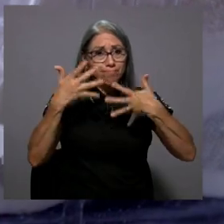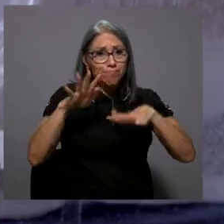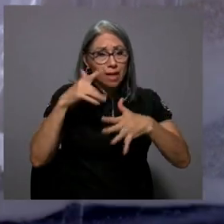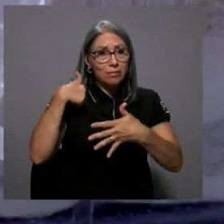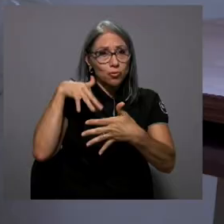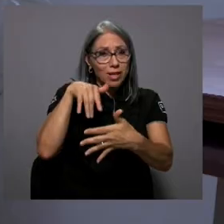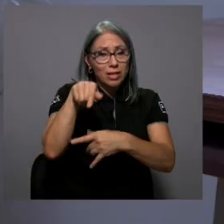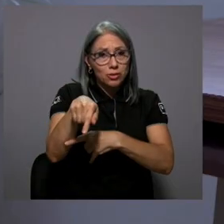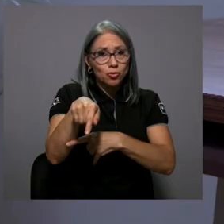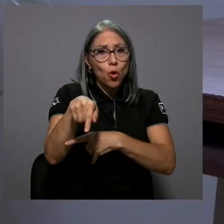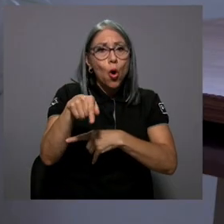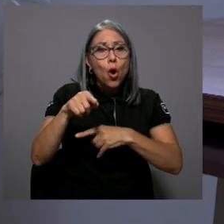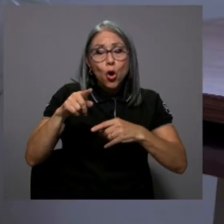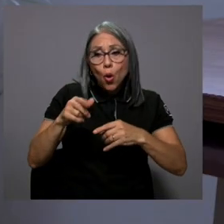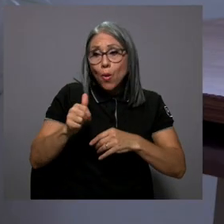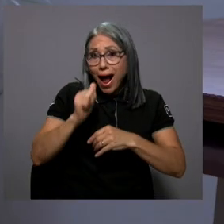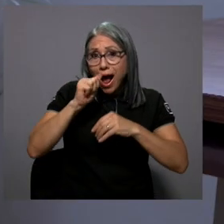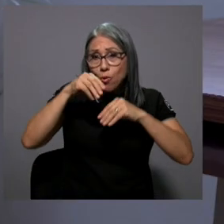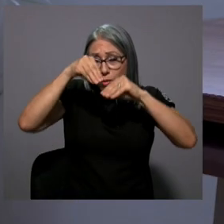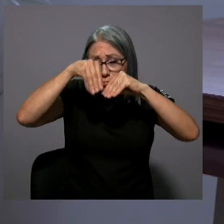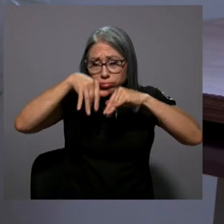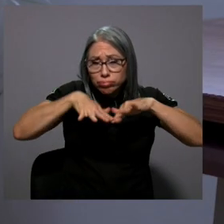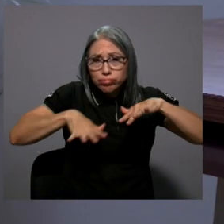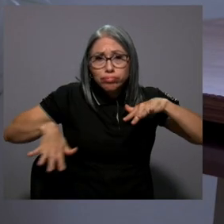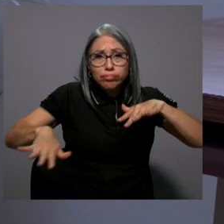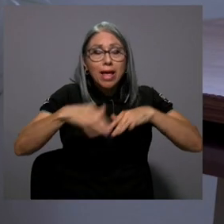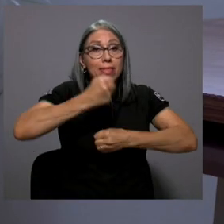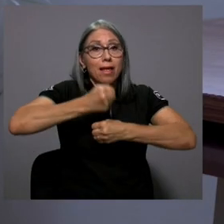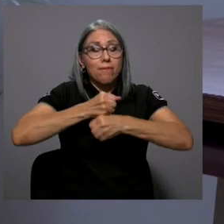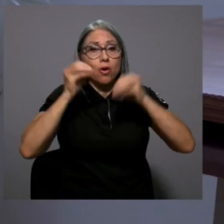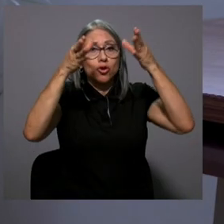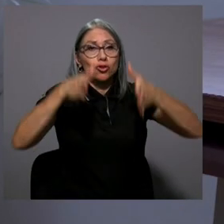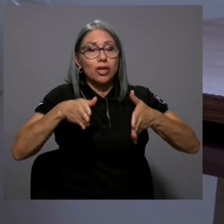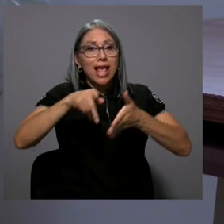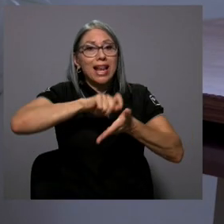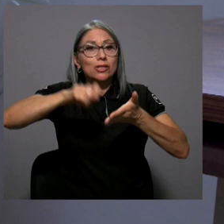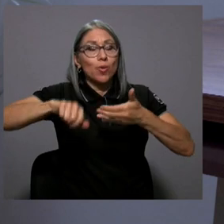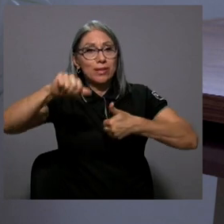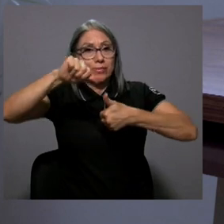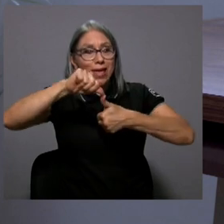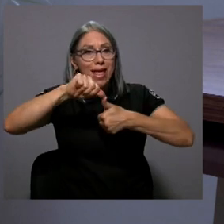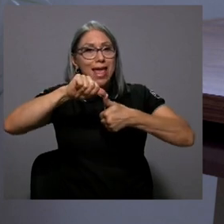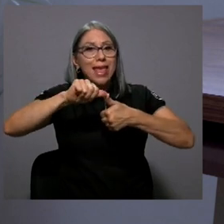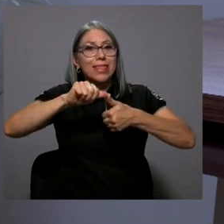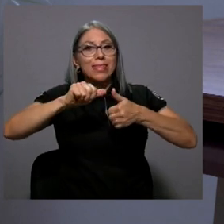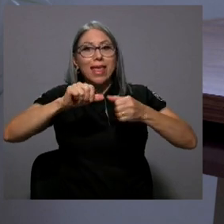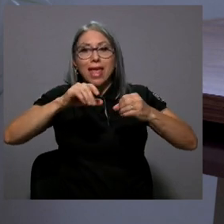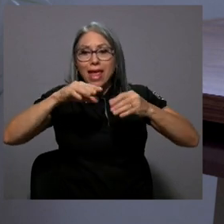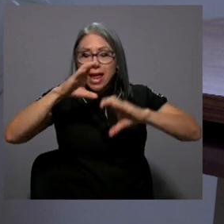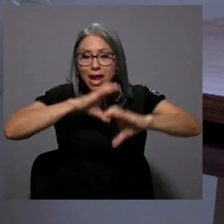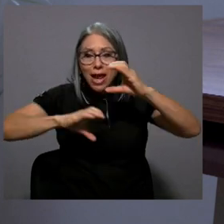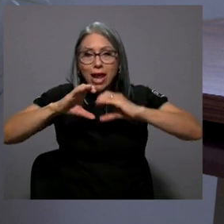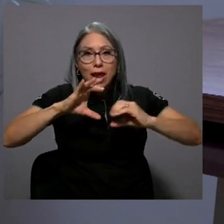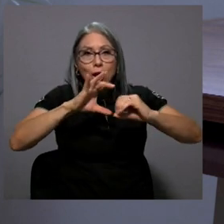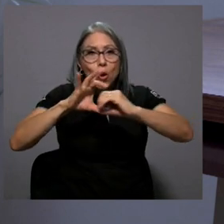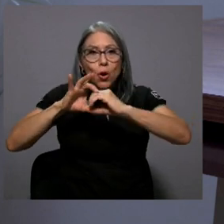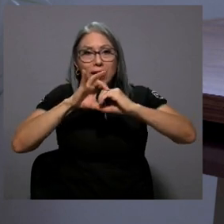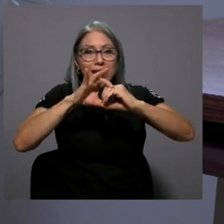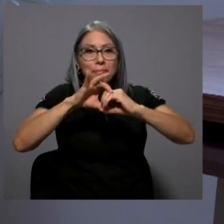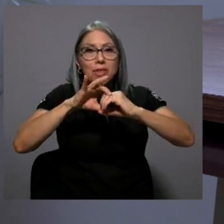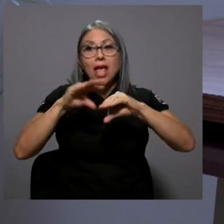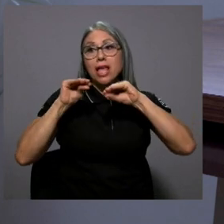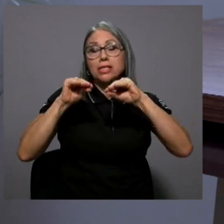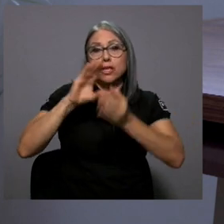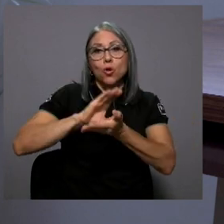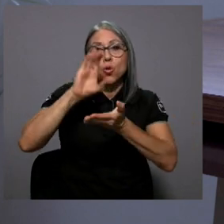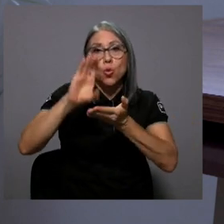como docente en la Escuela Centroamericana de Geología. Imparto cursos de hidrogeología en